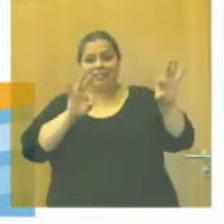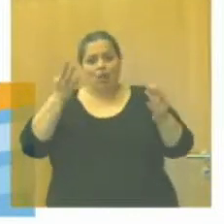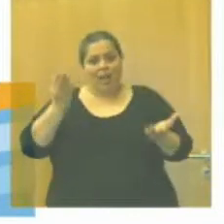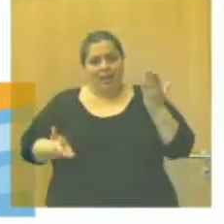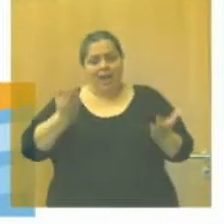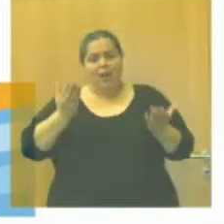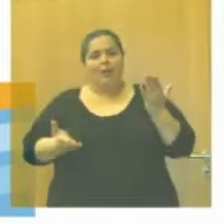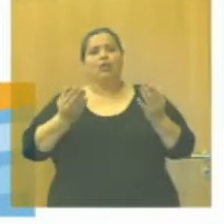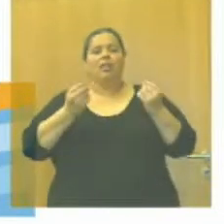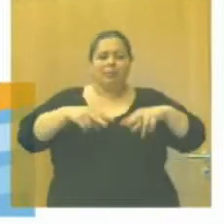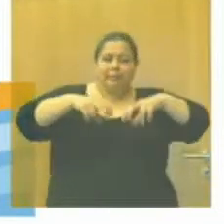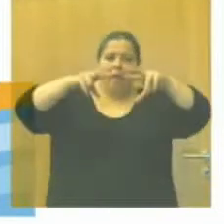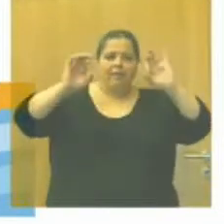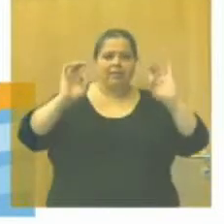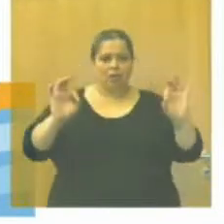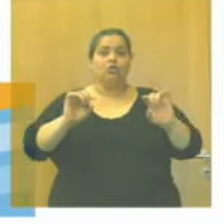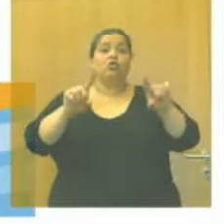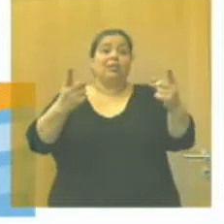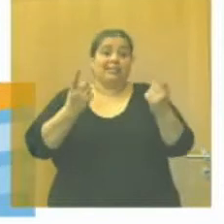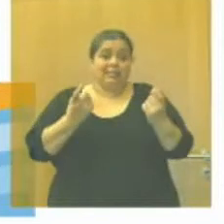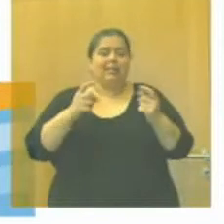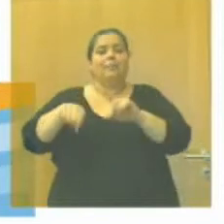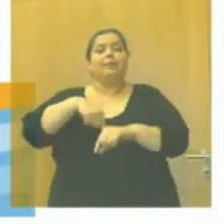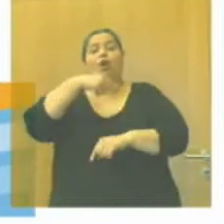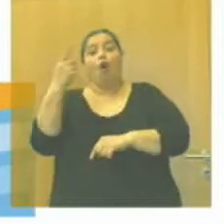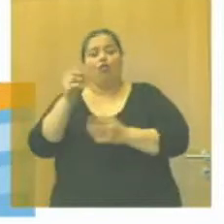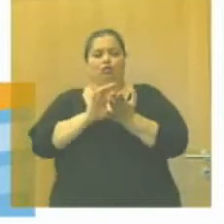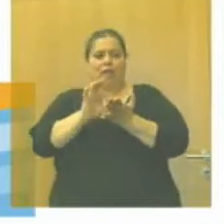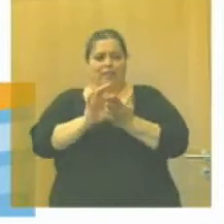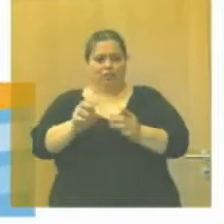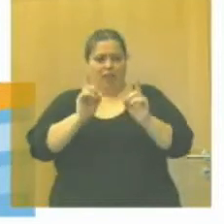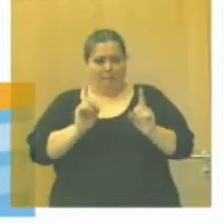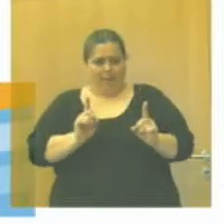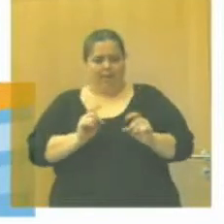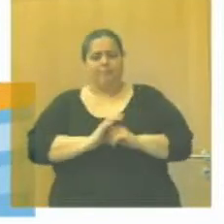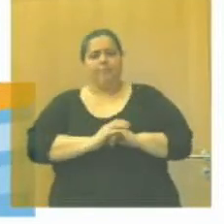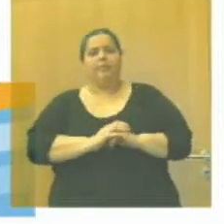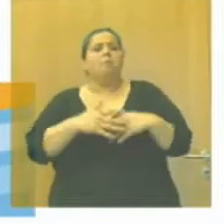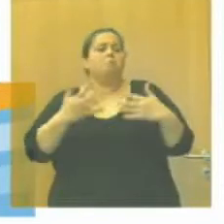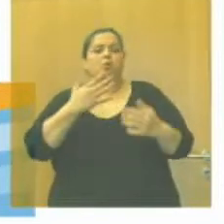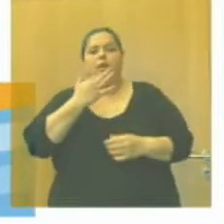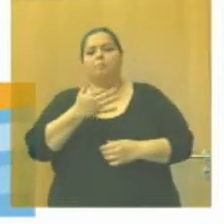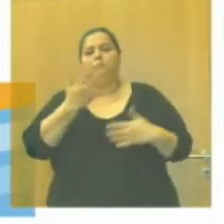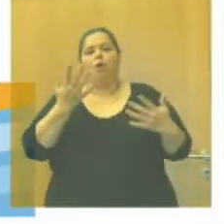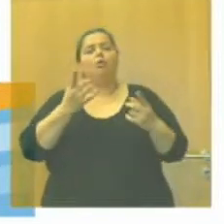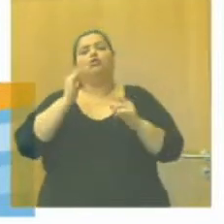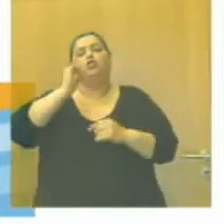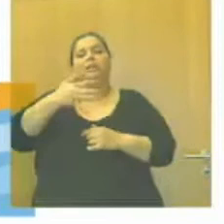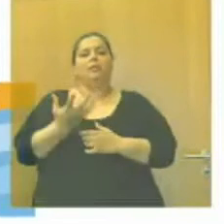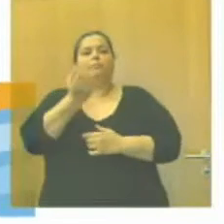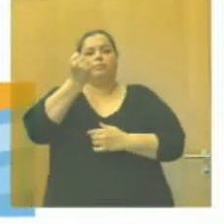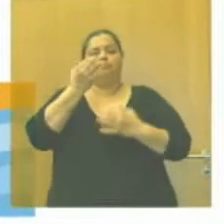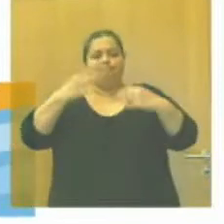y remisión cuando fuera necesario a otros servicios que en casos que se detecte